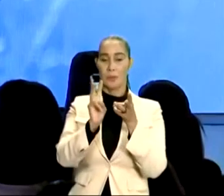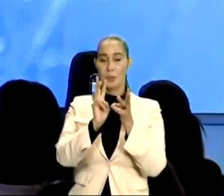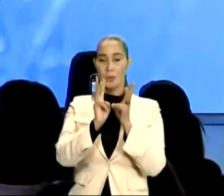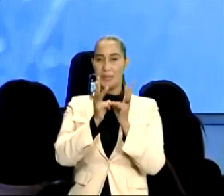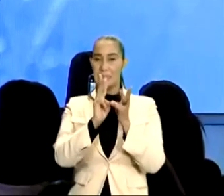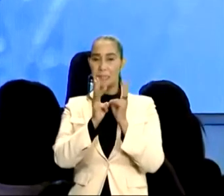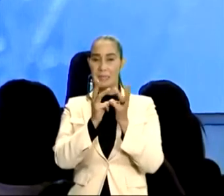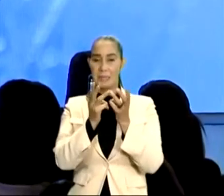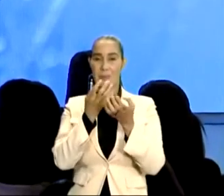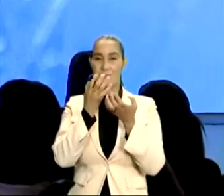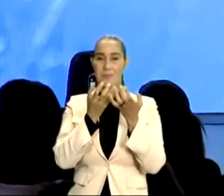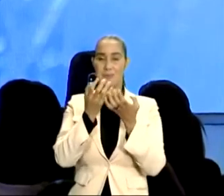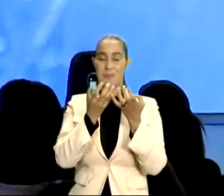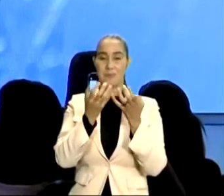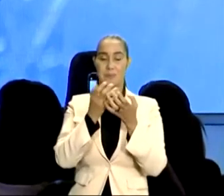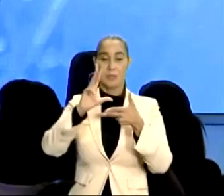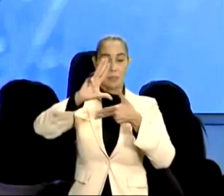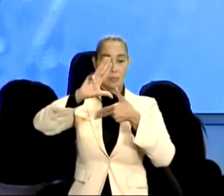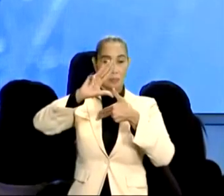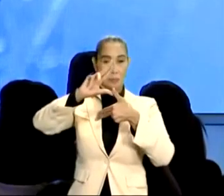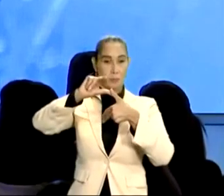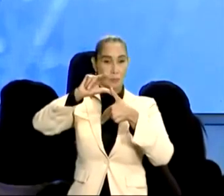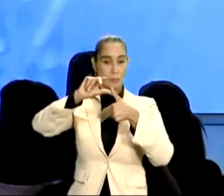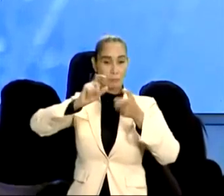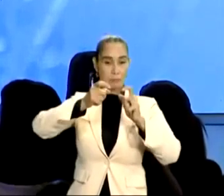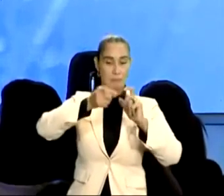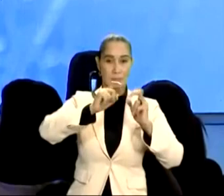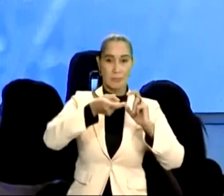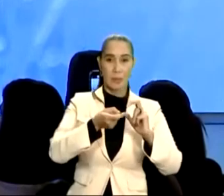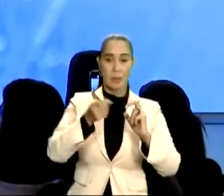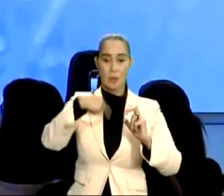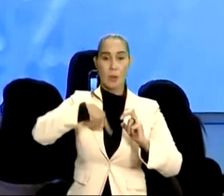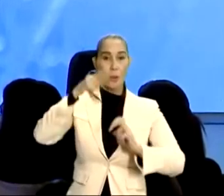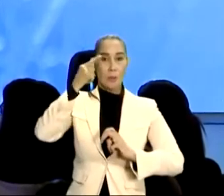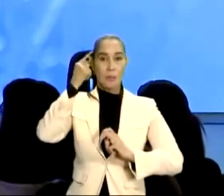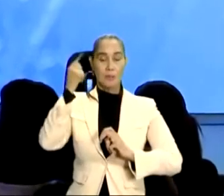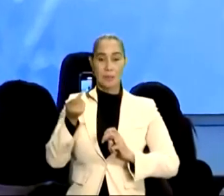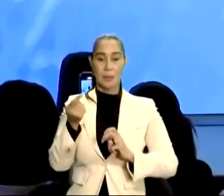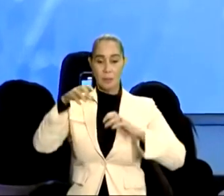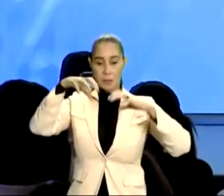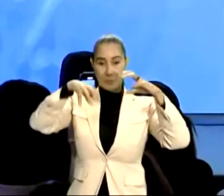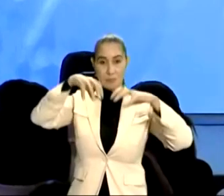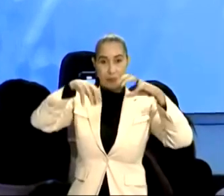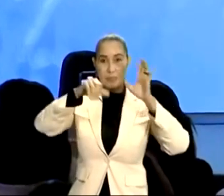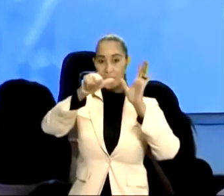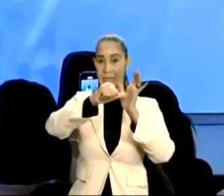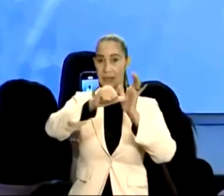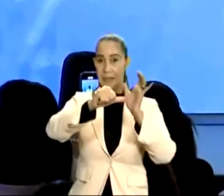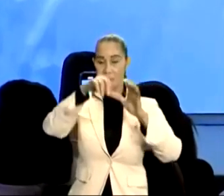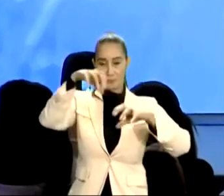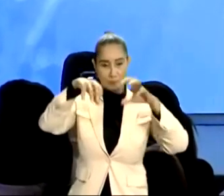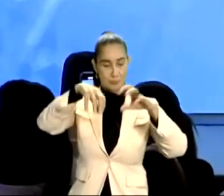Rodolfo abinader Corona presidente de la república dirigente importante líder de un partido que se llama partido